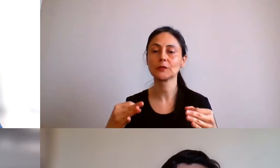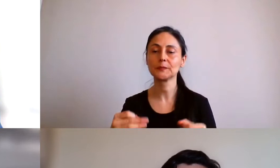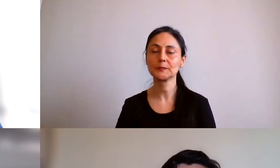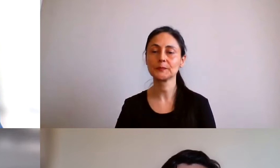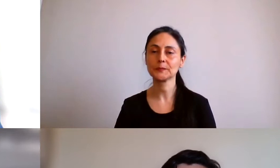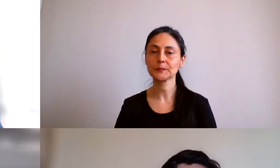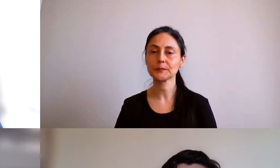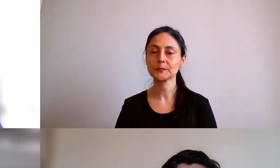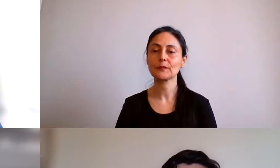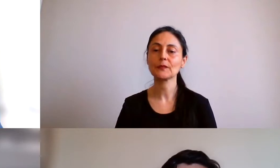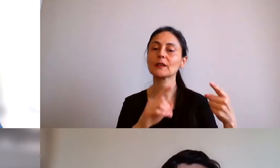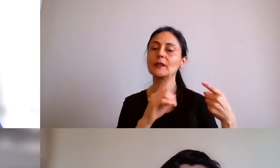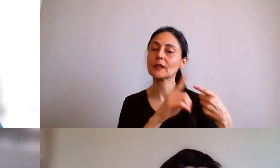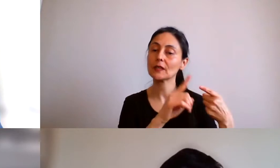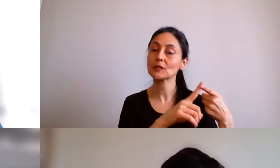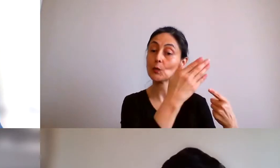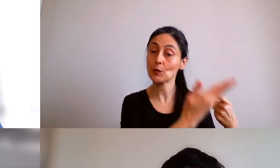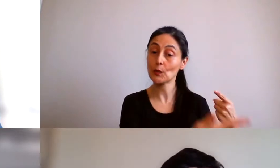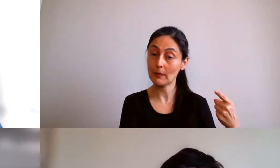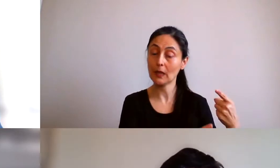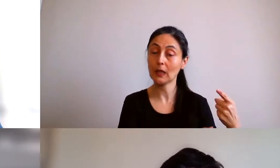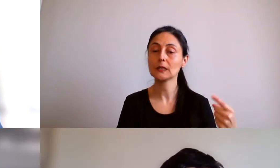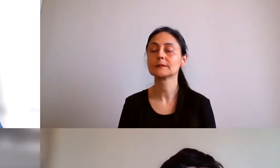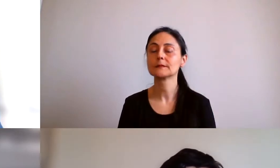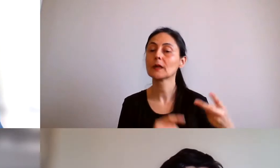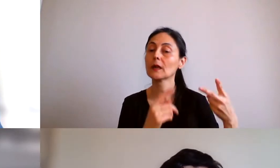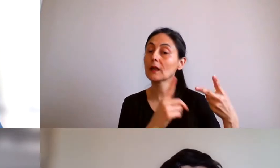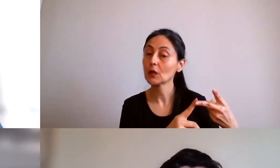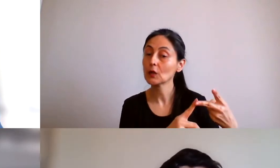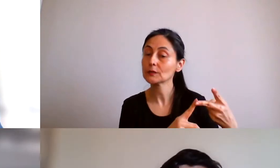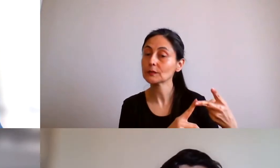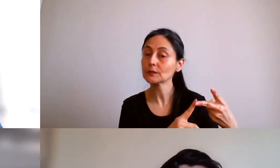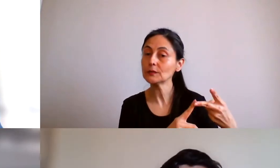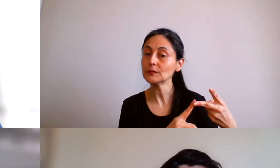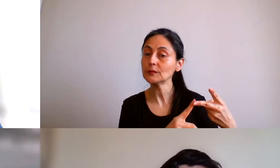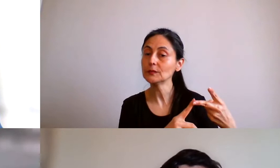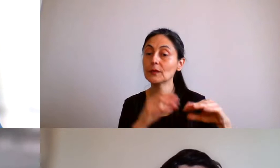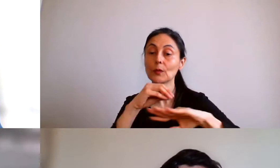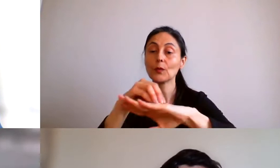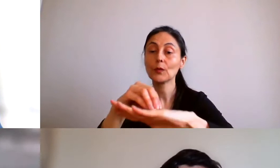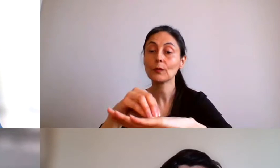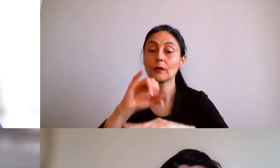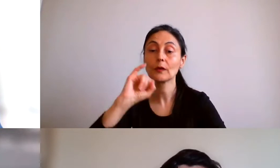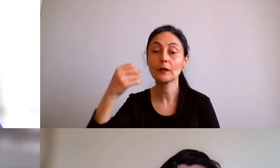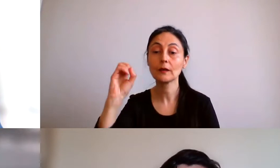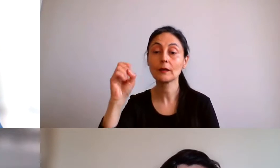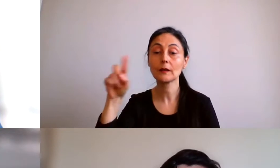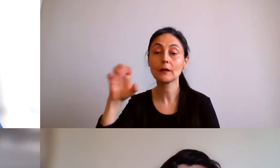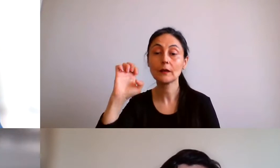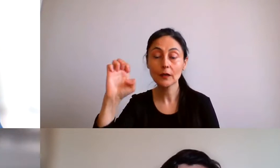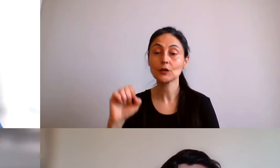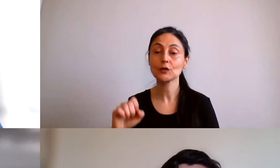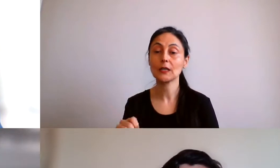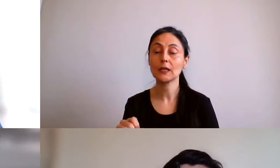Eso por una parte en lo medular. Y ahora un recado para Juan José, el director de